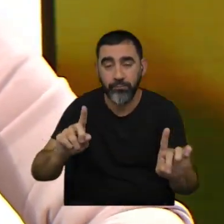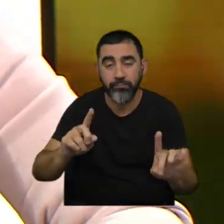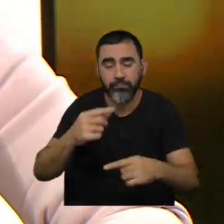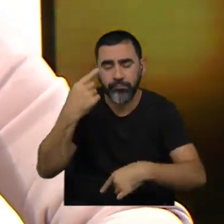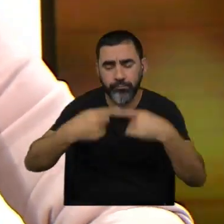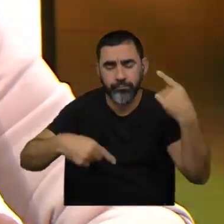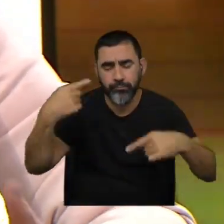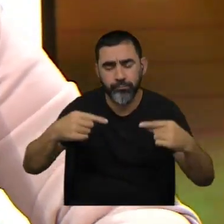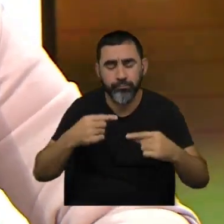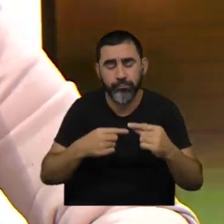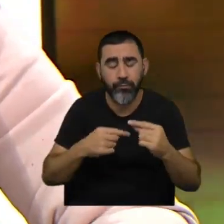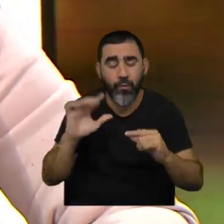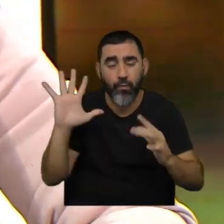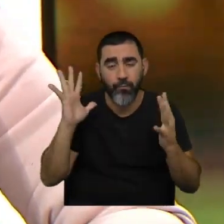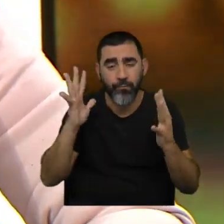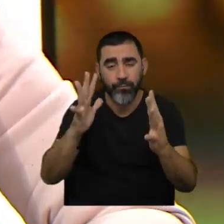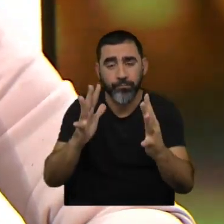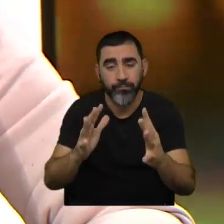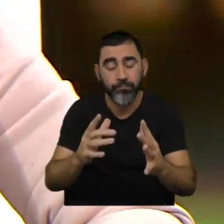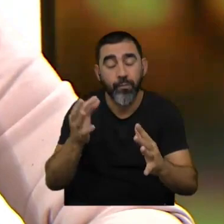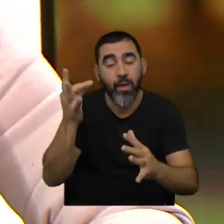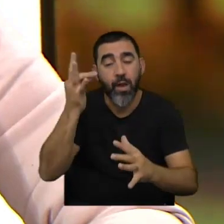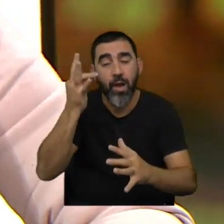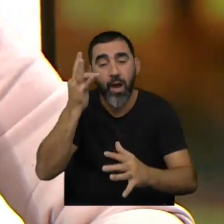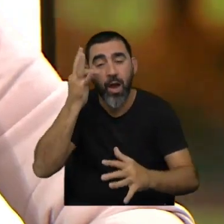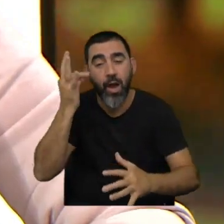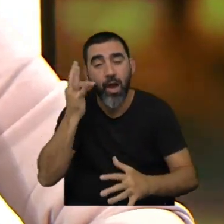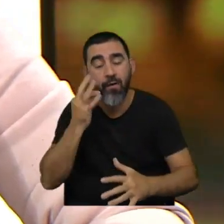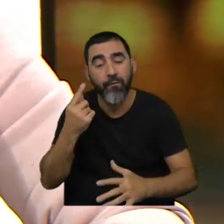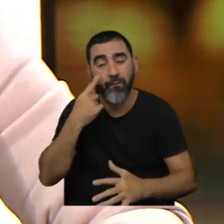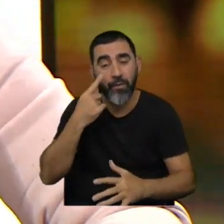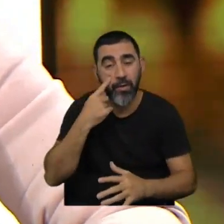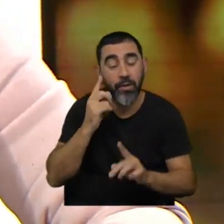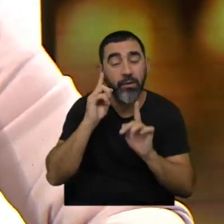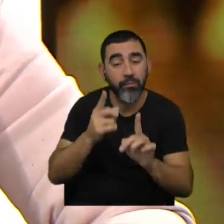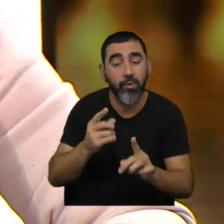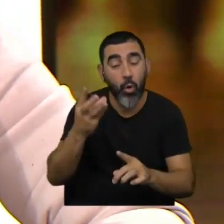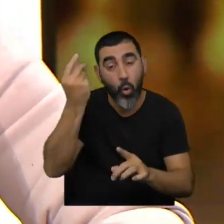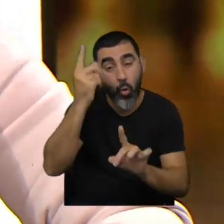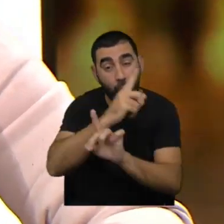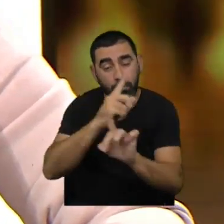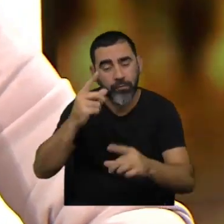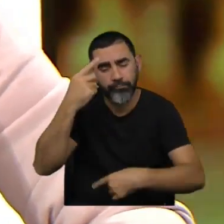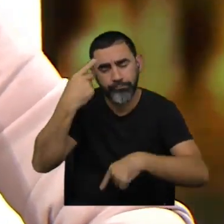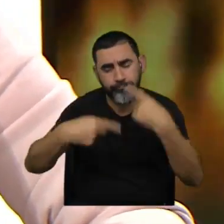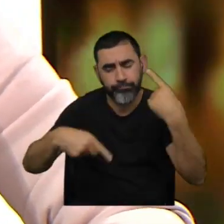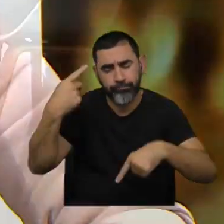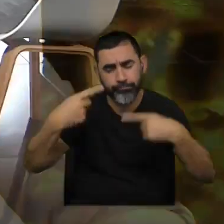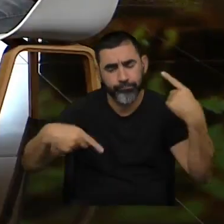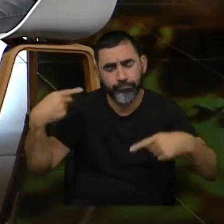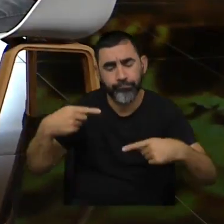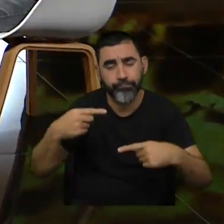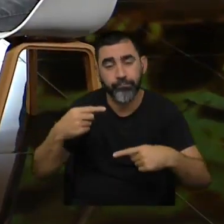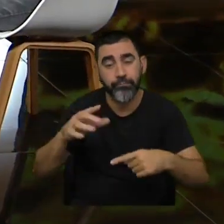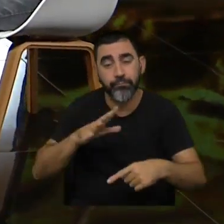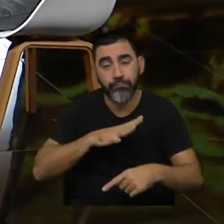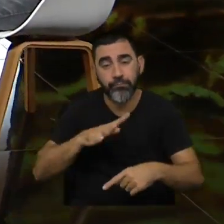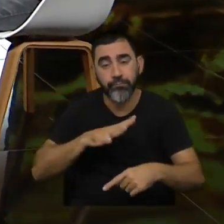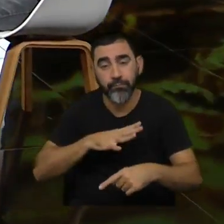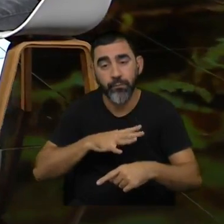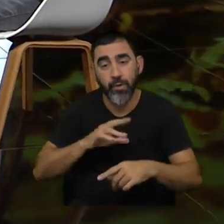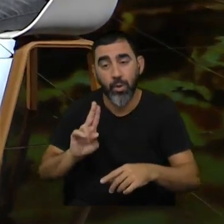de cultivos. Pero si bien esta abeja es la más conocida, no podemos olvidarnos, como tú decías, de la enorme diversidad de polinizadores